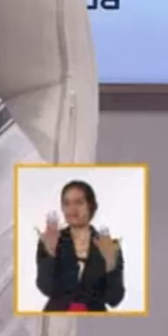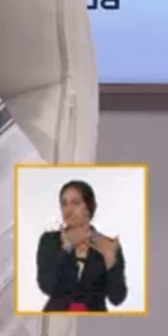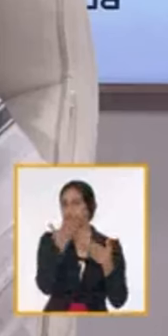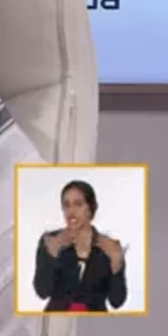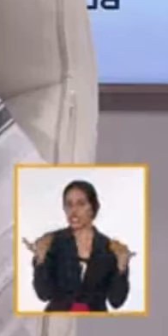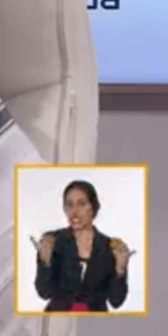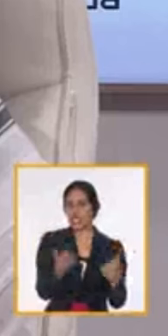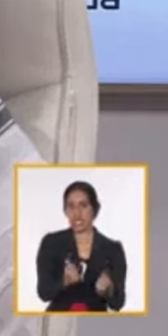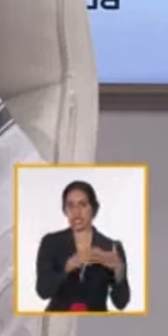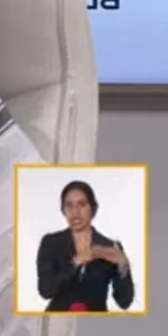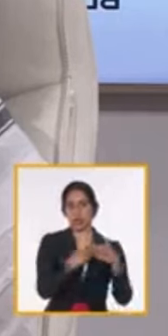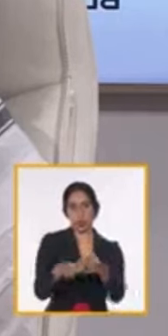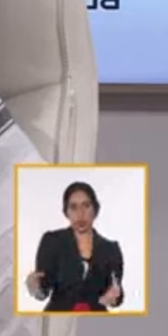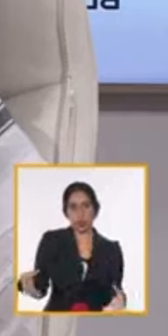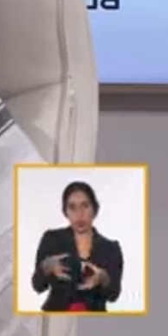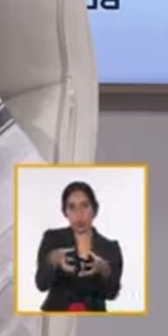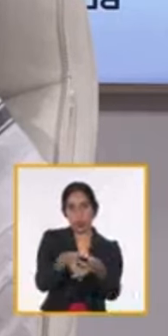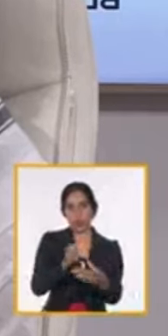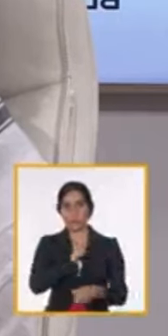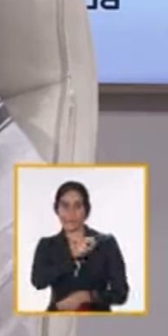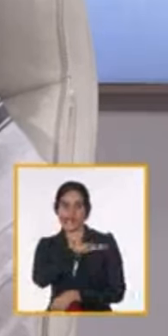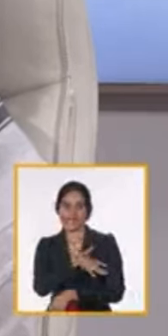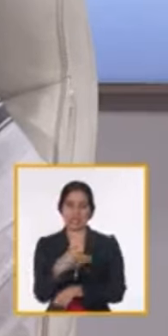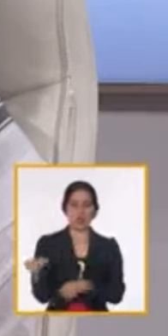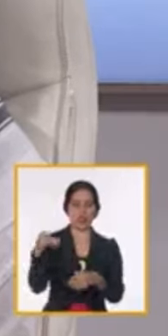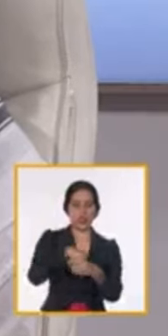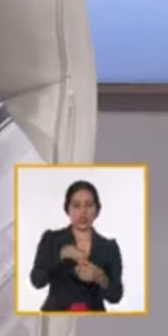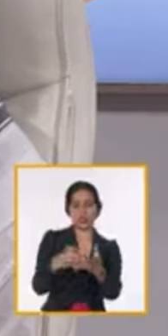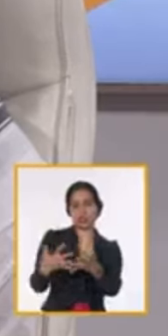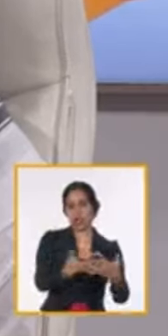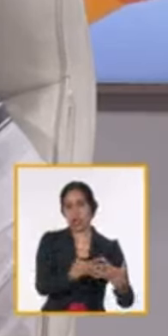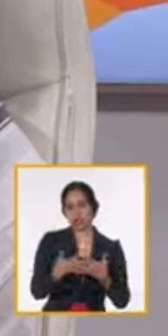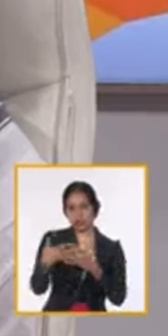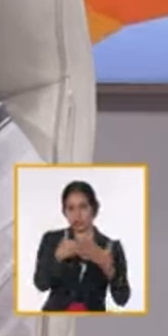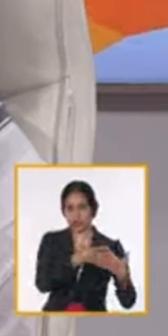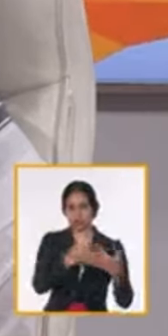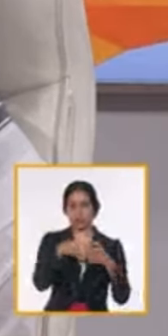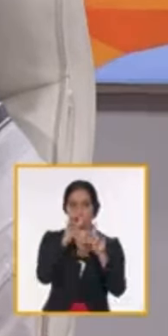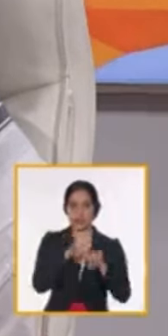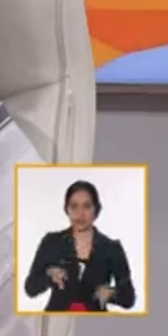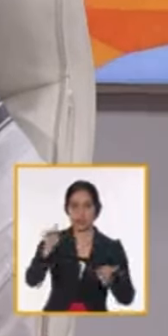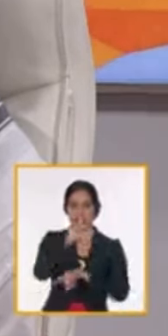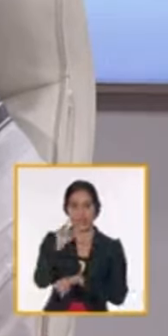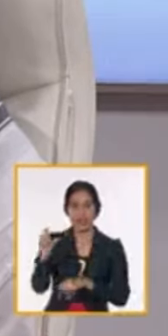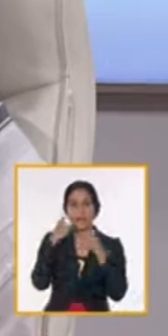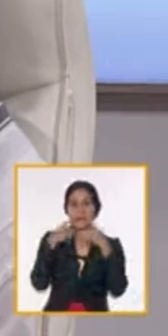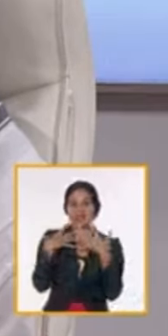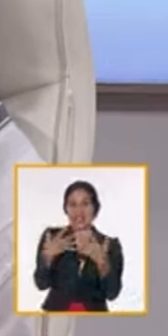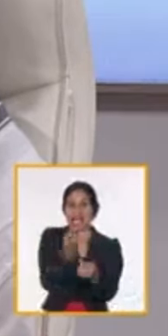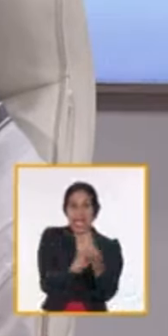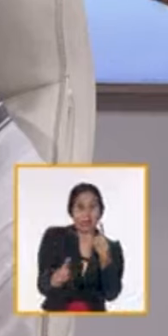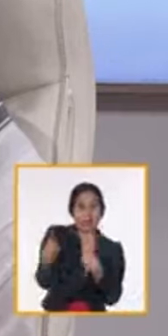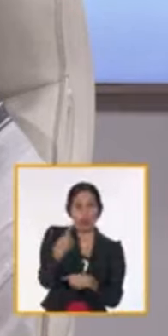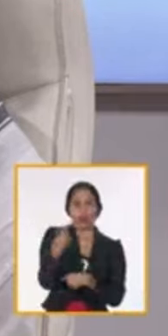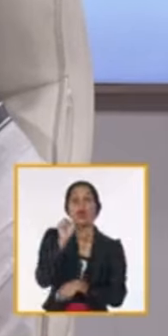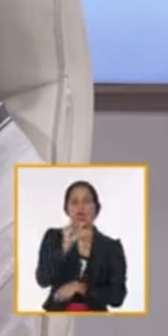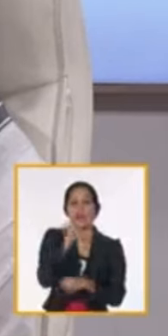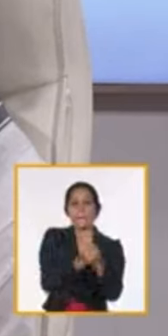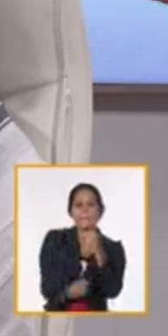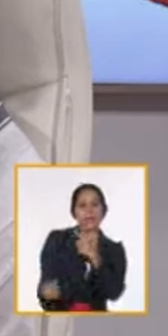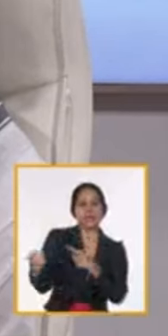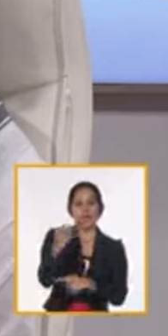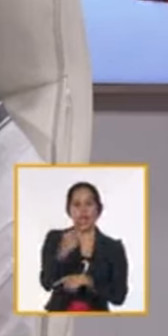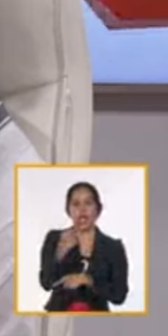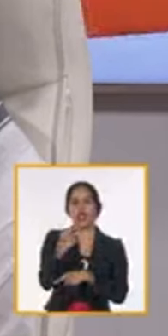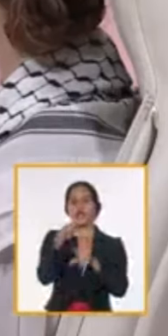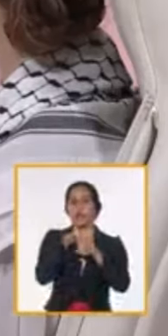del Movimiento Juvenil Palestino en los Estados Unidos y reside en Boston, una de las ciudades que de inmediato se sumó a